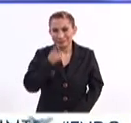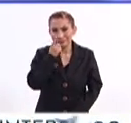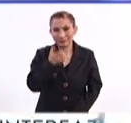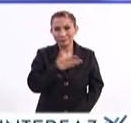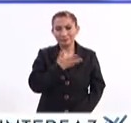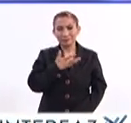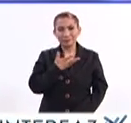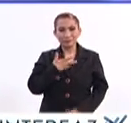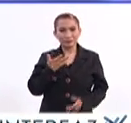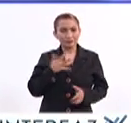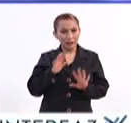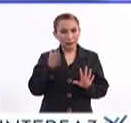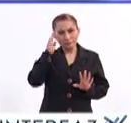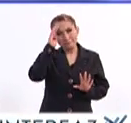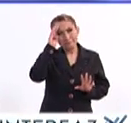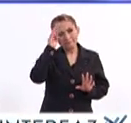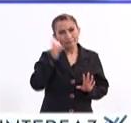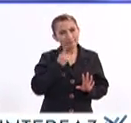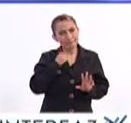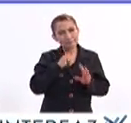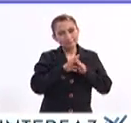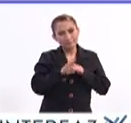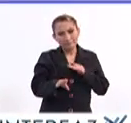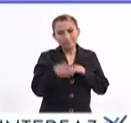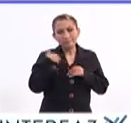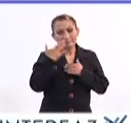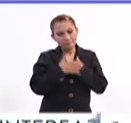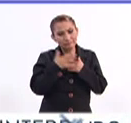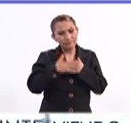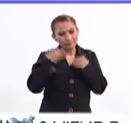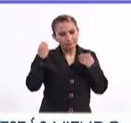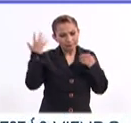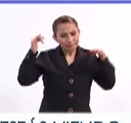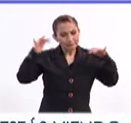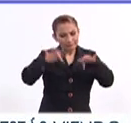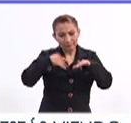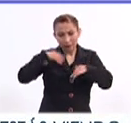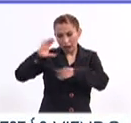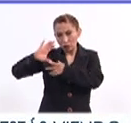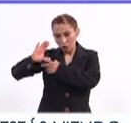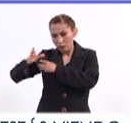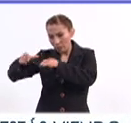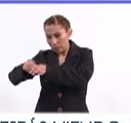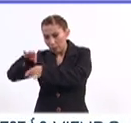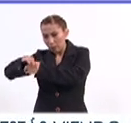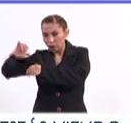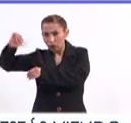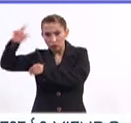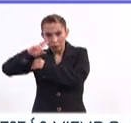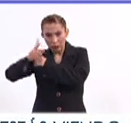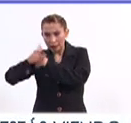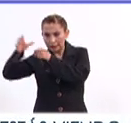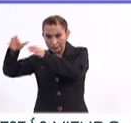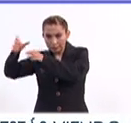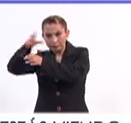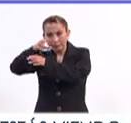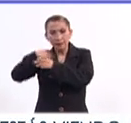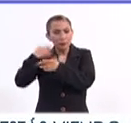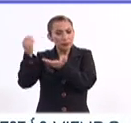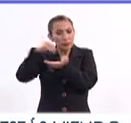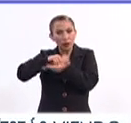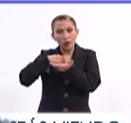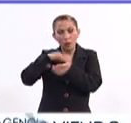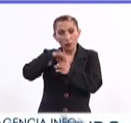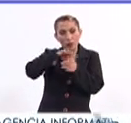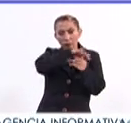¿no? Ahorita ya estamos pensando en la Diputación Migrante, vamos a tener este foro, tenemos un comité de voto en el extranjero también, vamos a